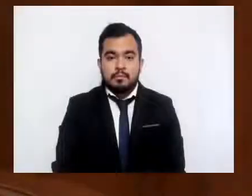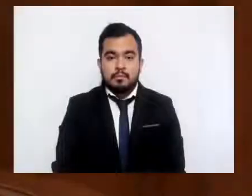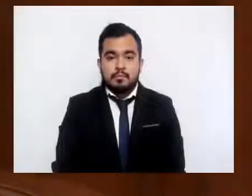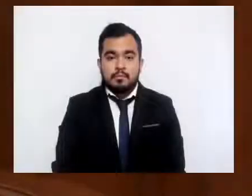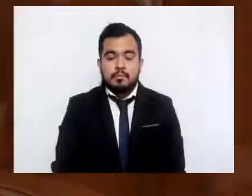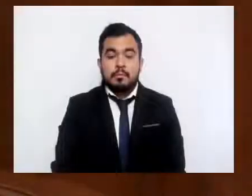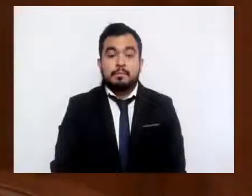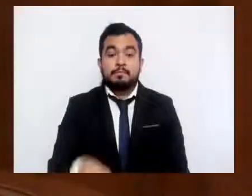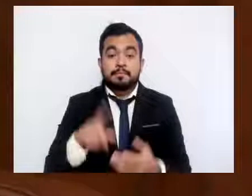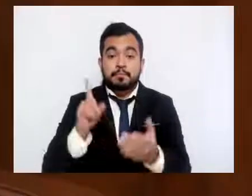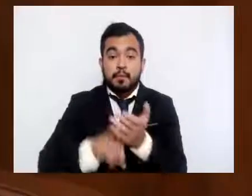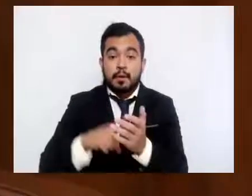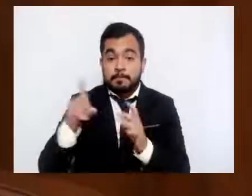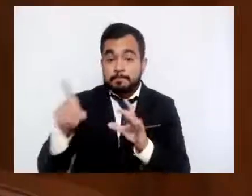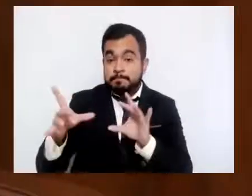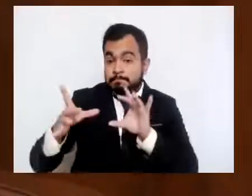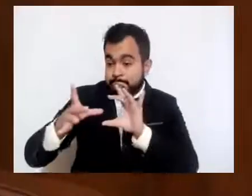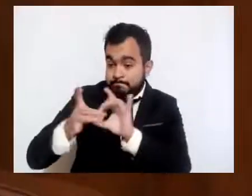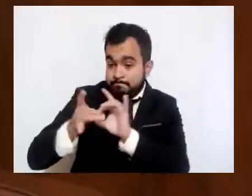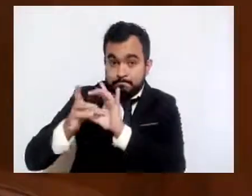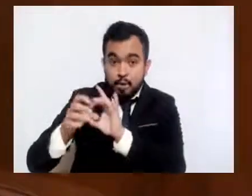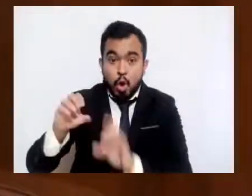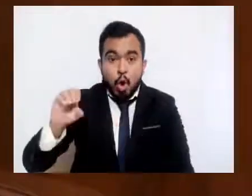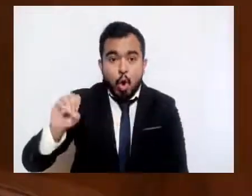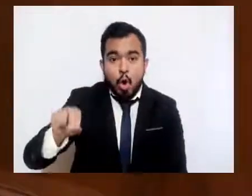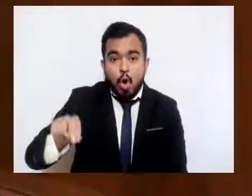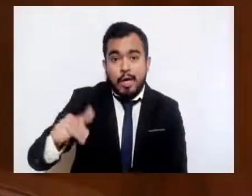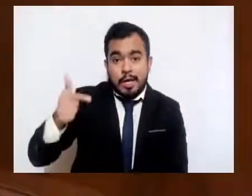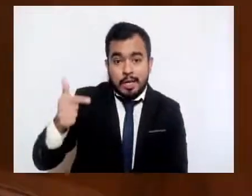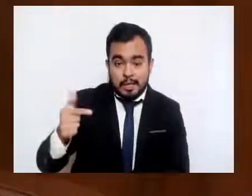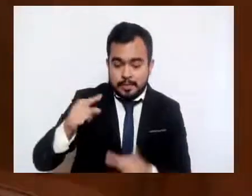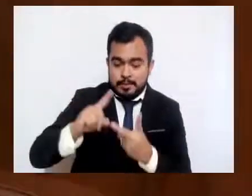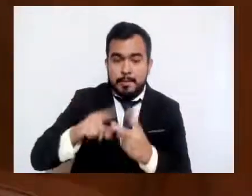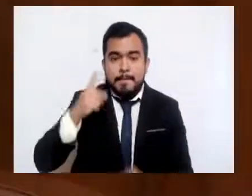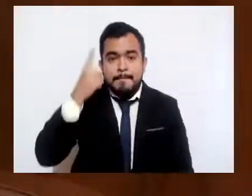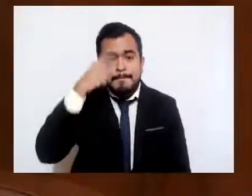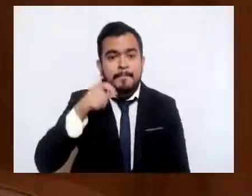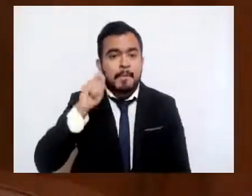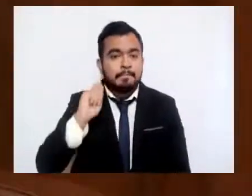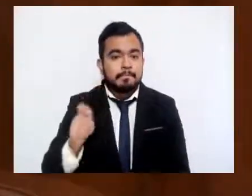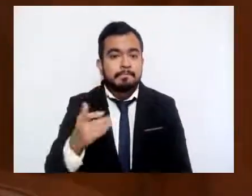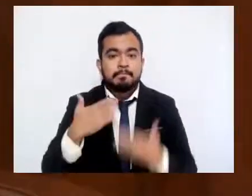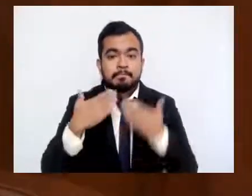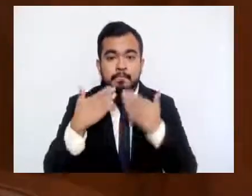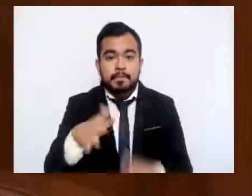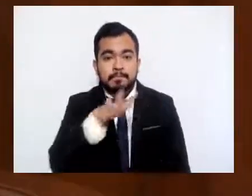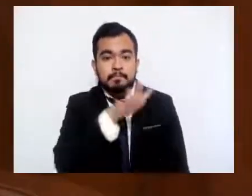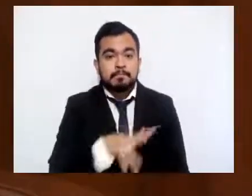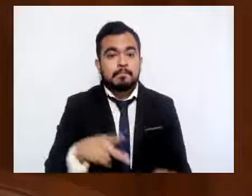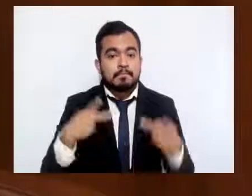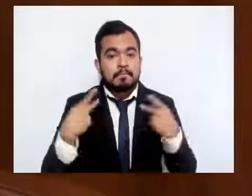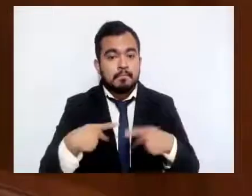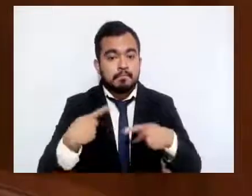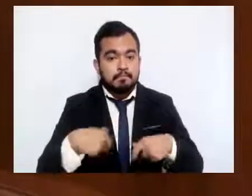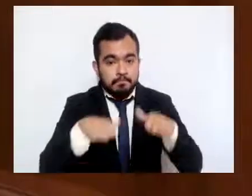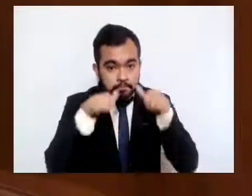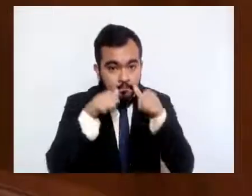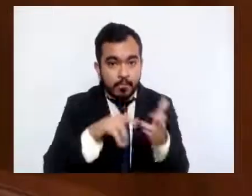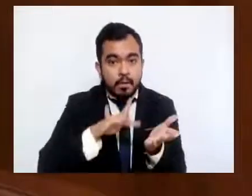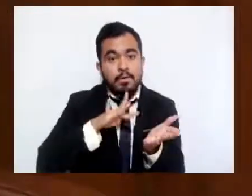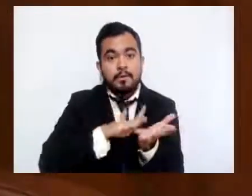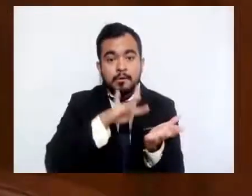de propiciar la generación de programas sociales con enfoque a la reunificación familiar de las